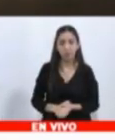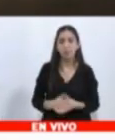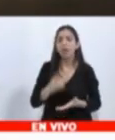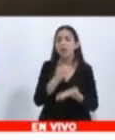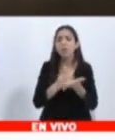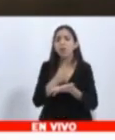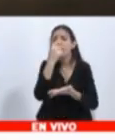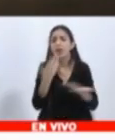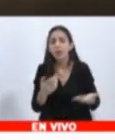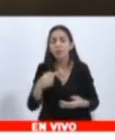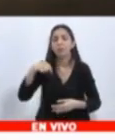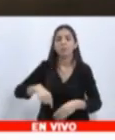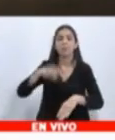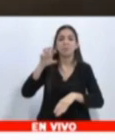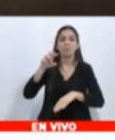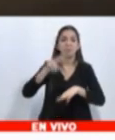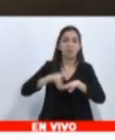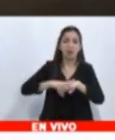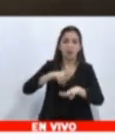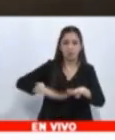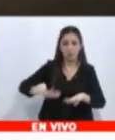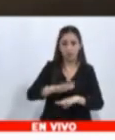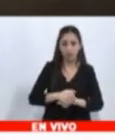gran compromiso de todos.